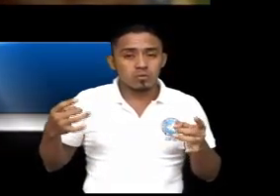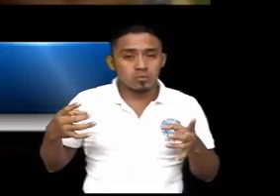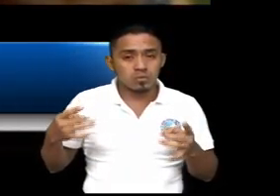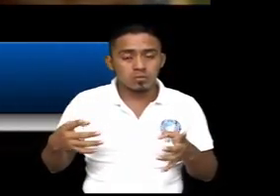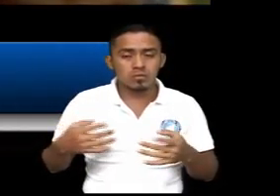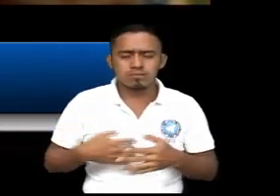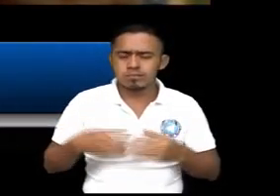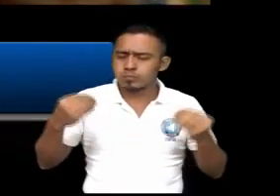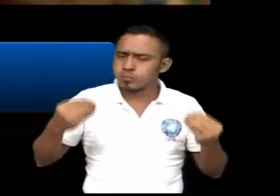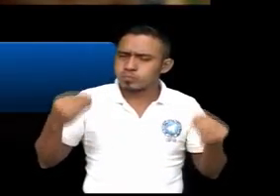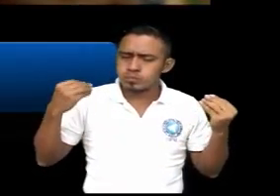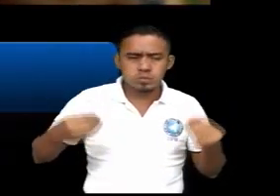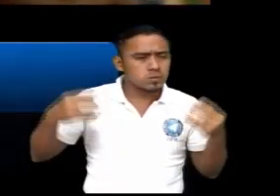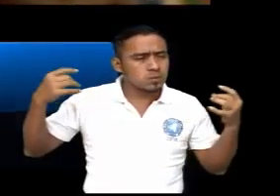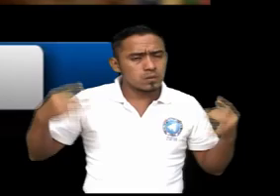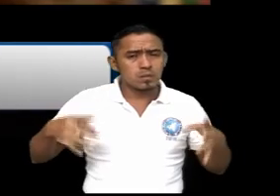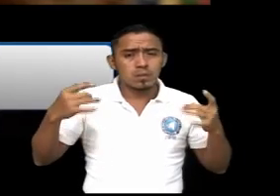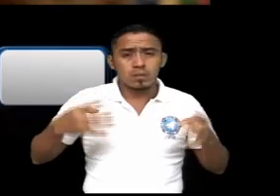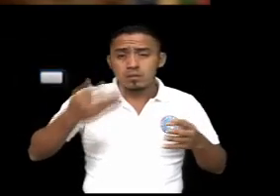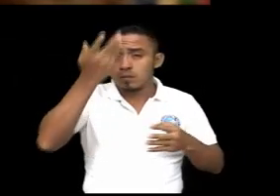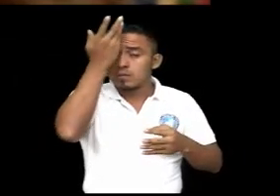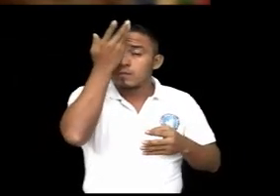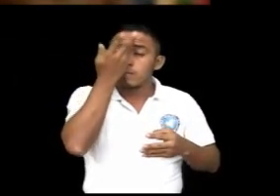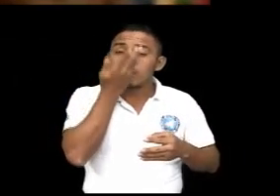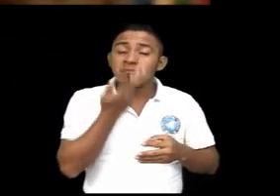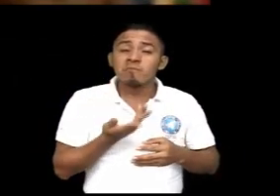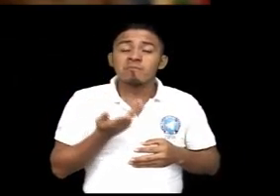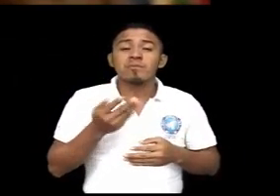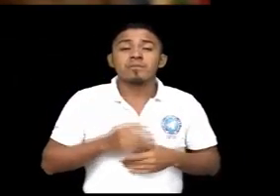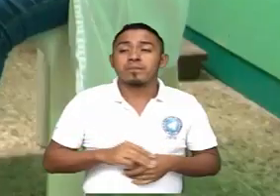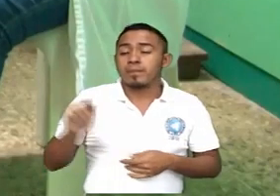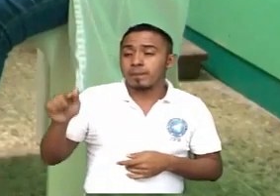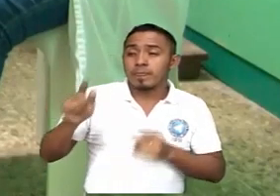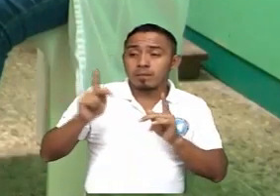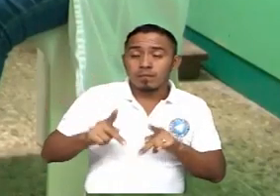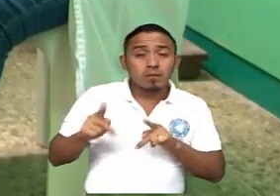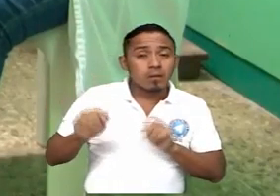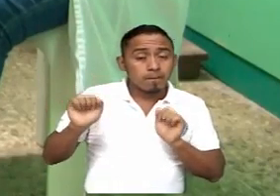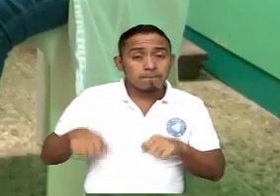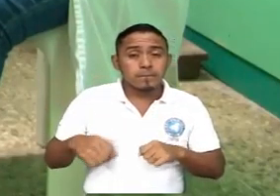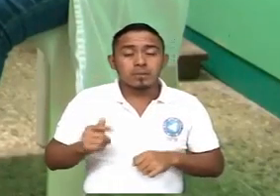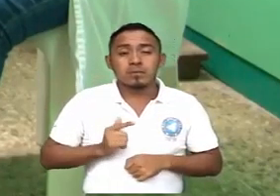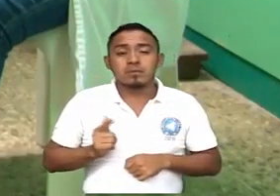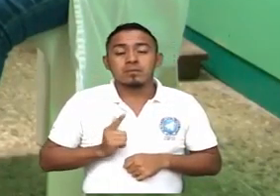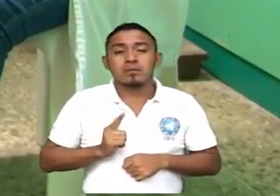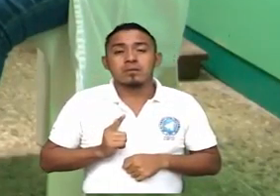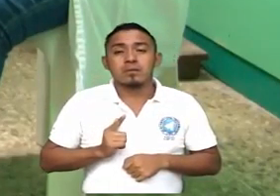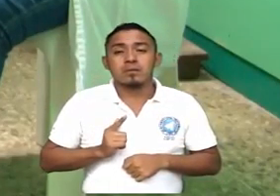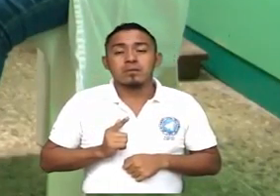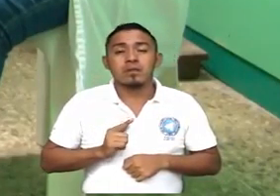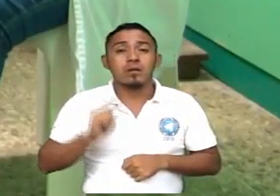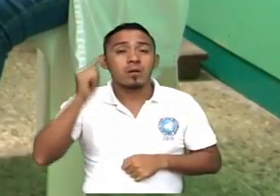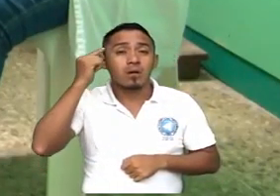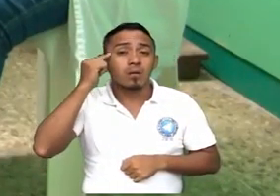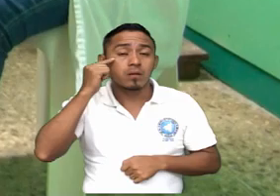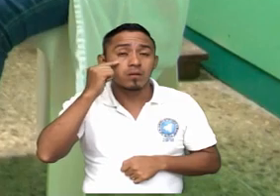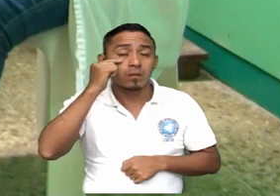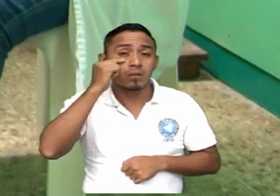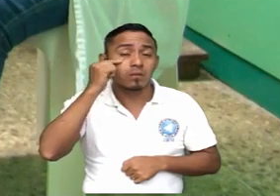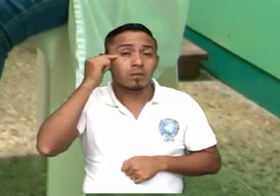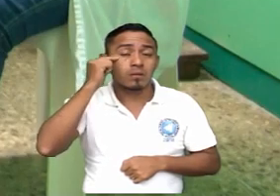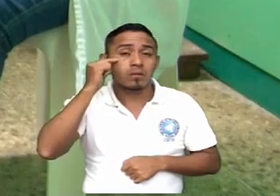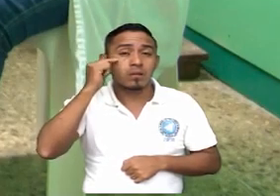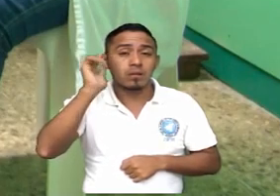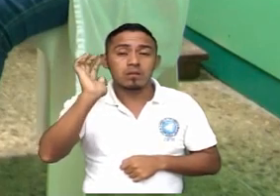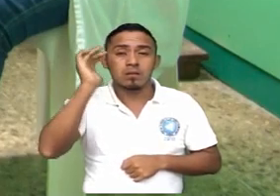dolor intenso, dolor en la mitad de la cara. Este paciente puede comenzar a ver que la córnea, que la estructura encima del